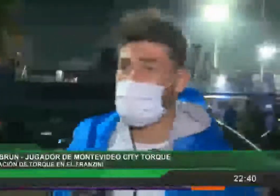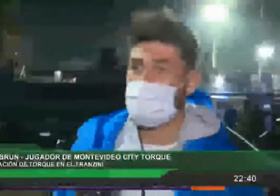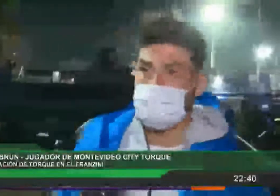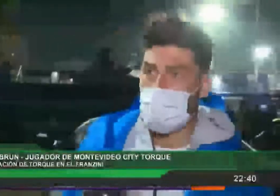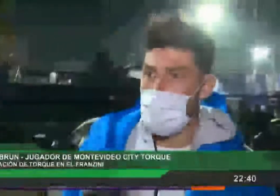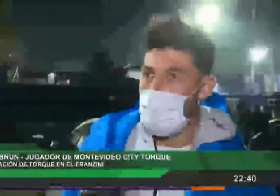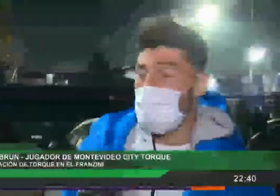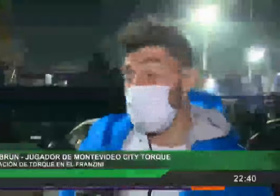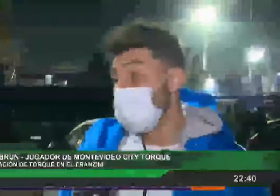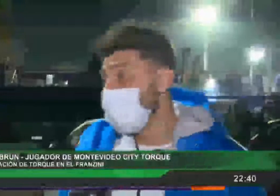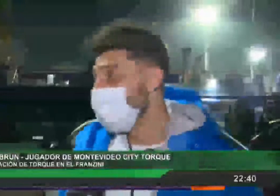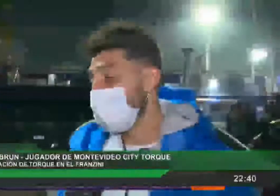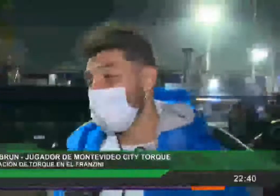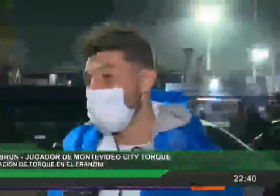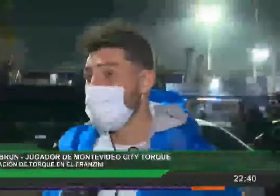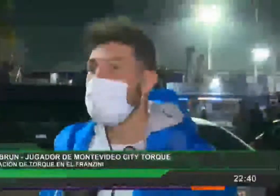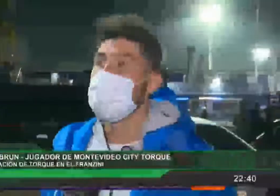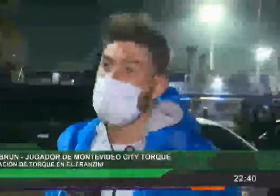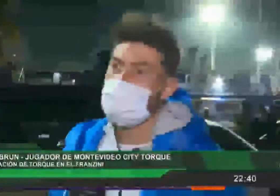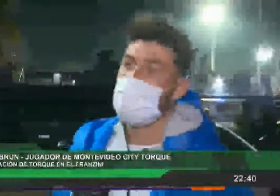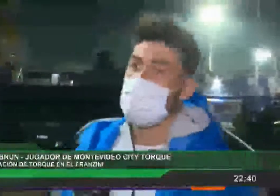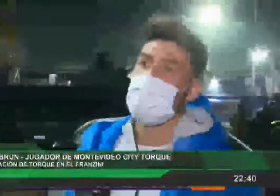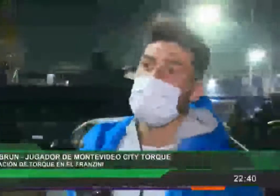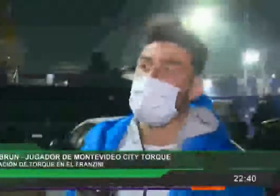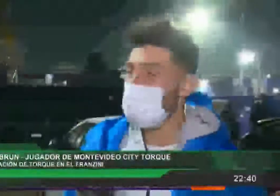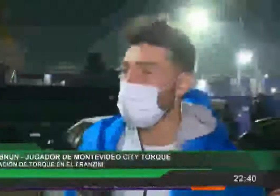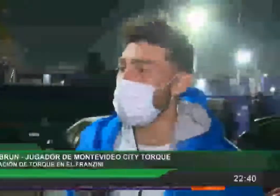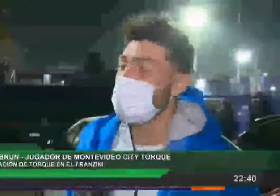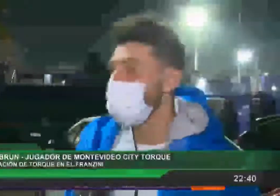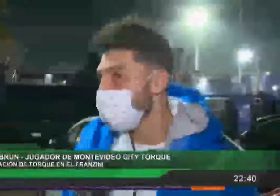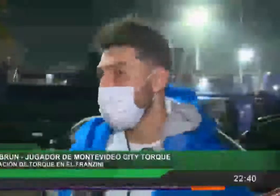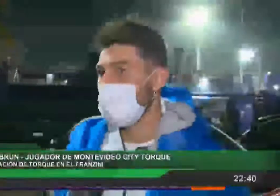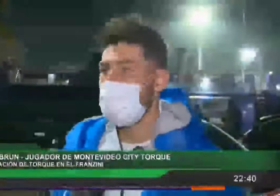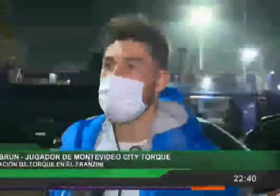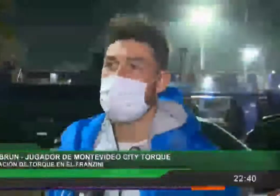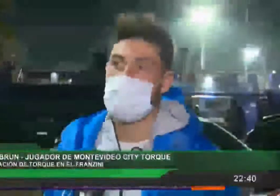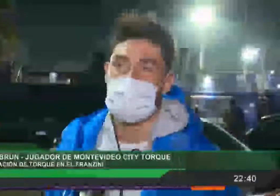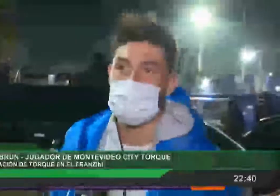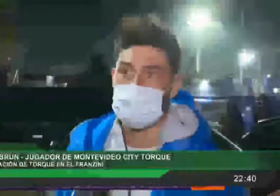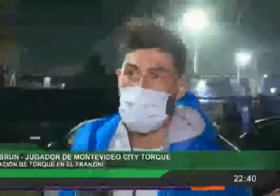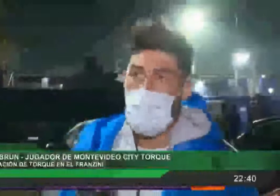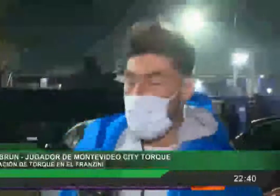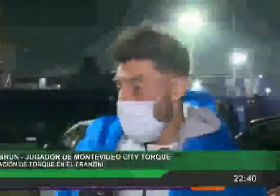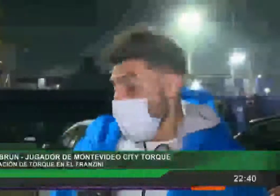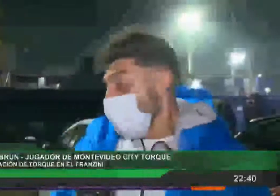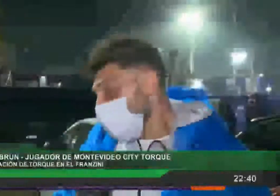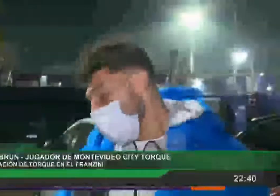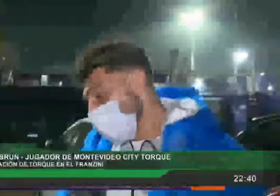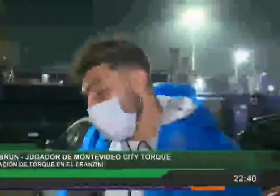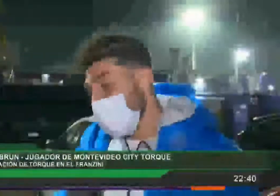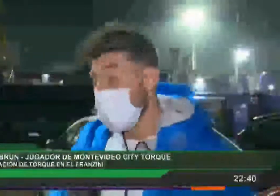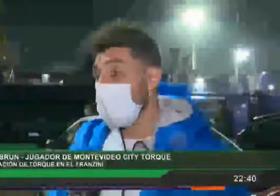explicaciones que cobraron. Segundo gol, faltan 10 minutos, contra un cuadro grande, sabemos lo que es jugar contra un cuadro grande.